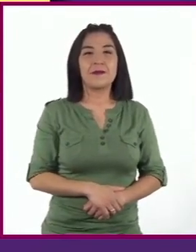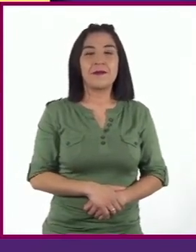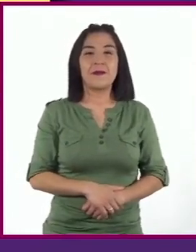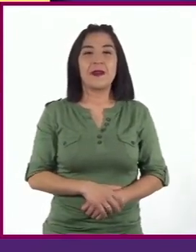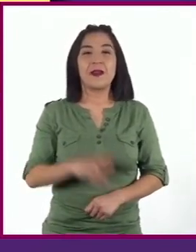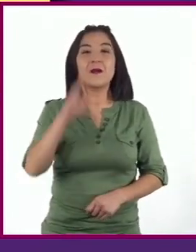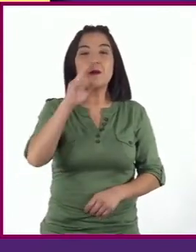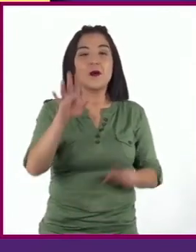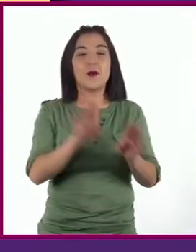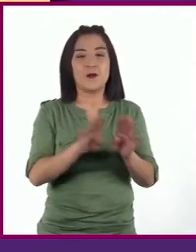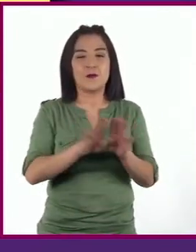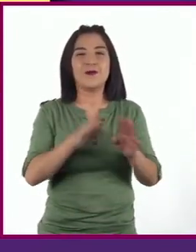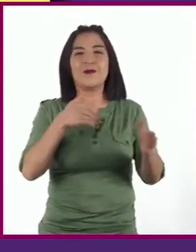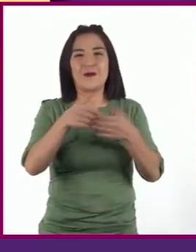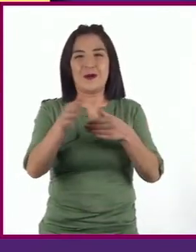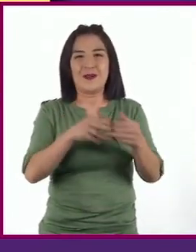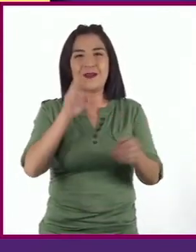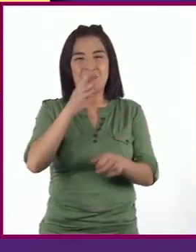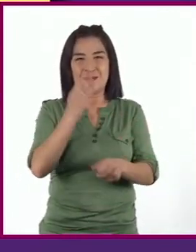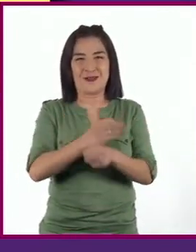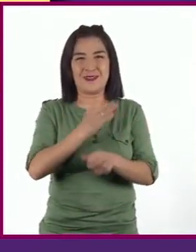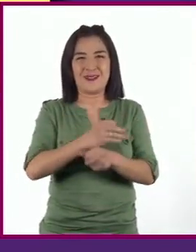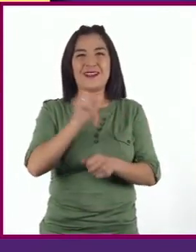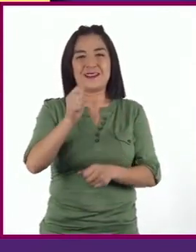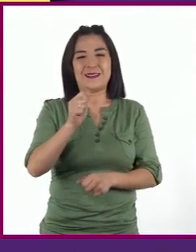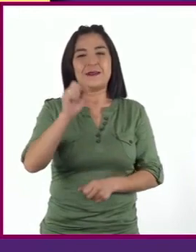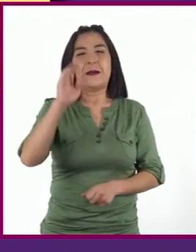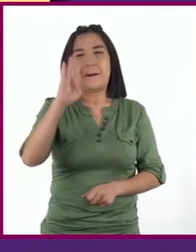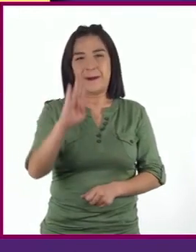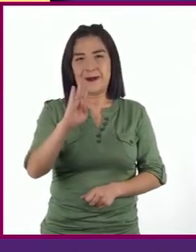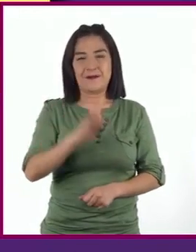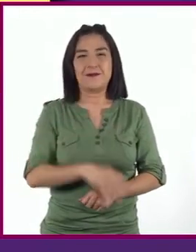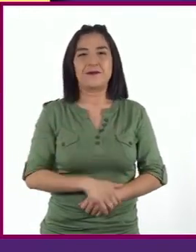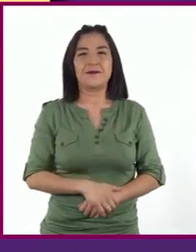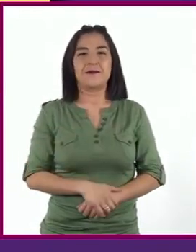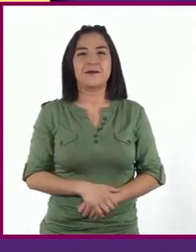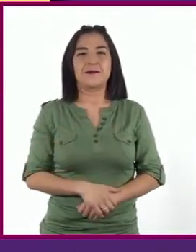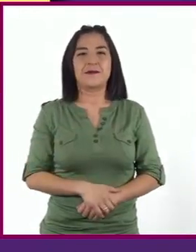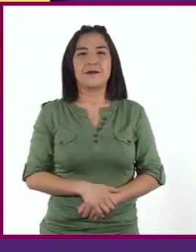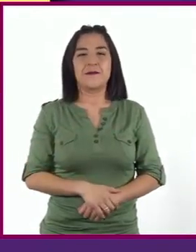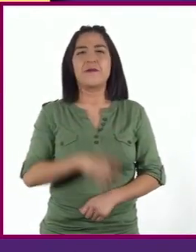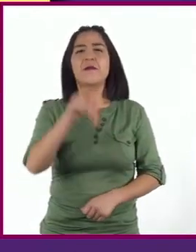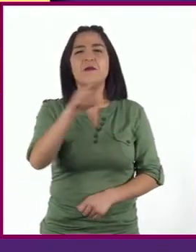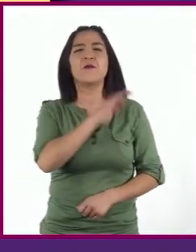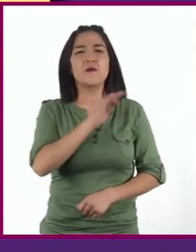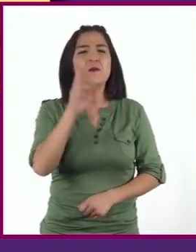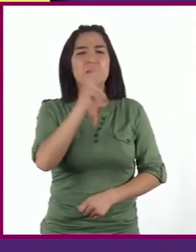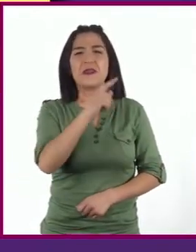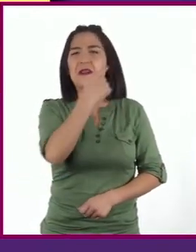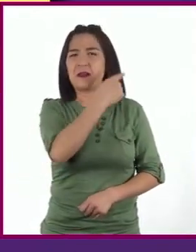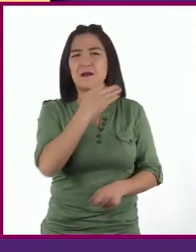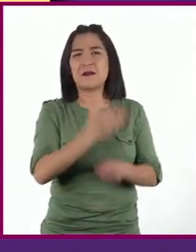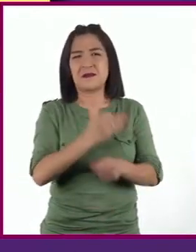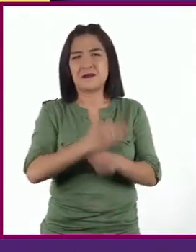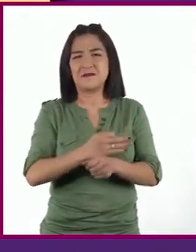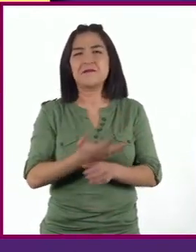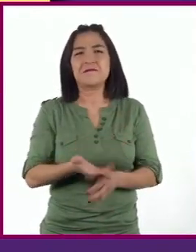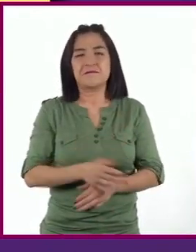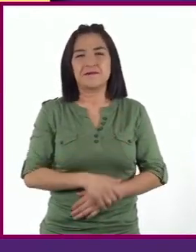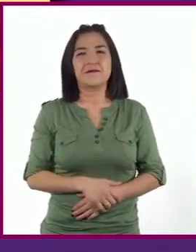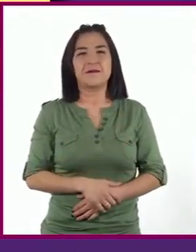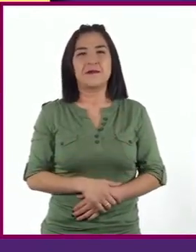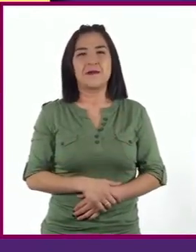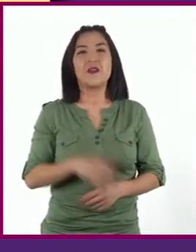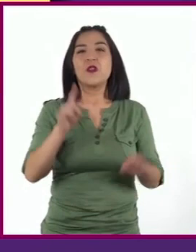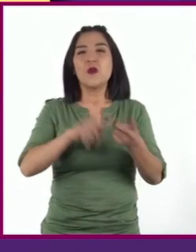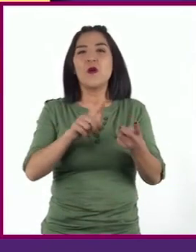Comparemos la figura modelo ahora con el inciso B. ¿Qué pueden observar en este inciso? ¿Hacia